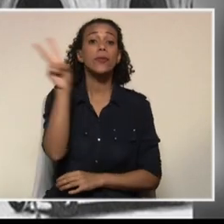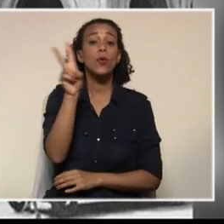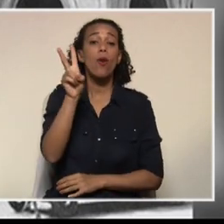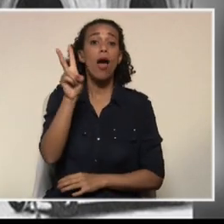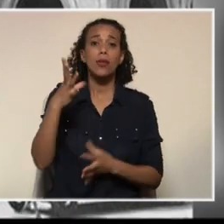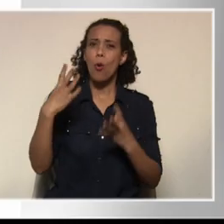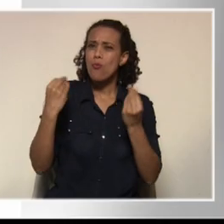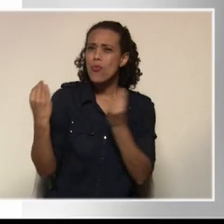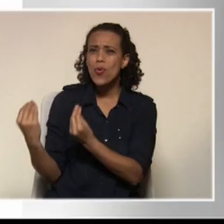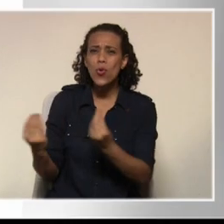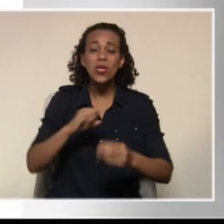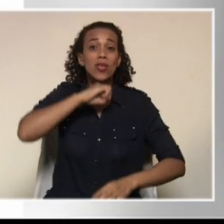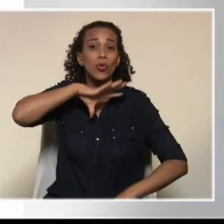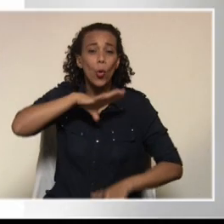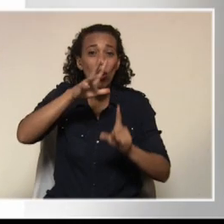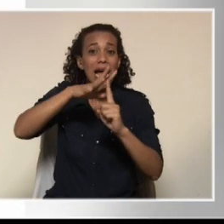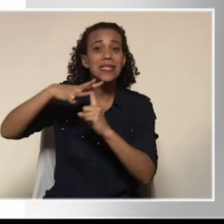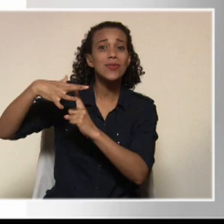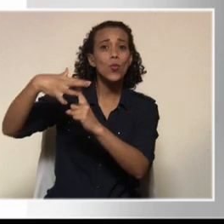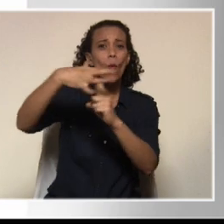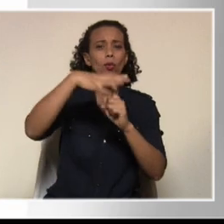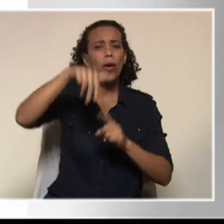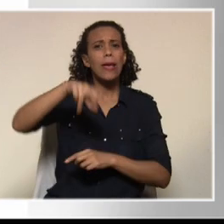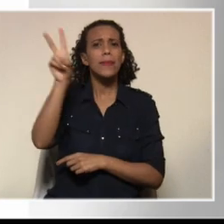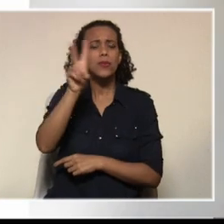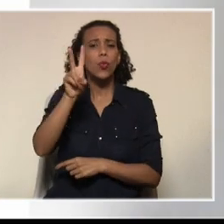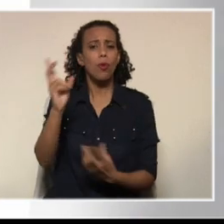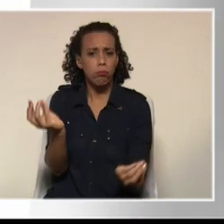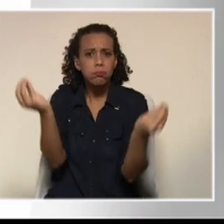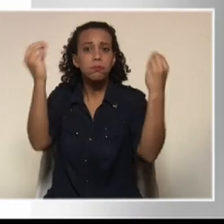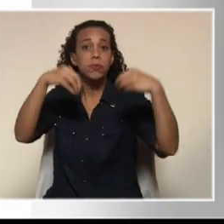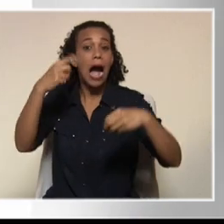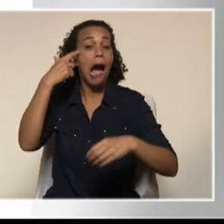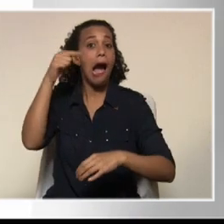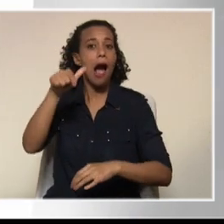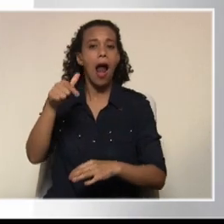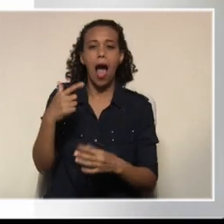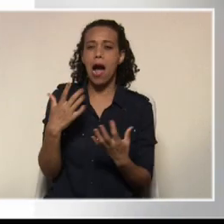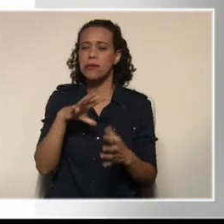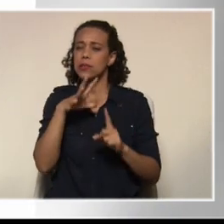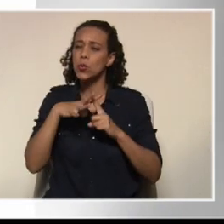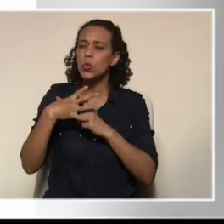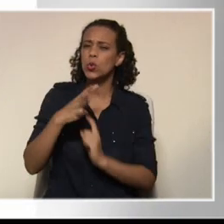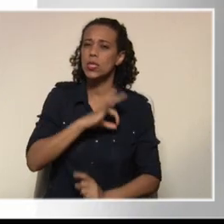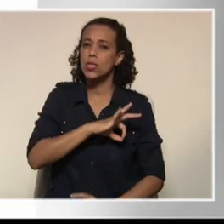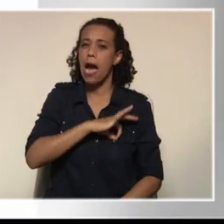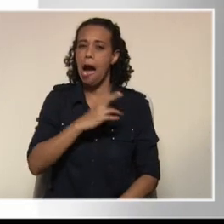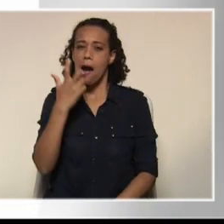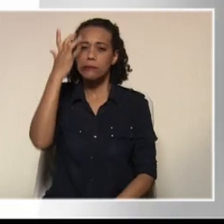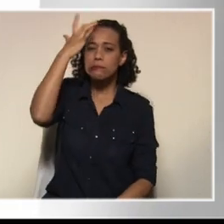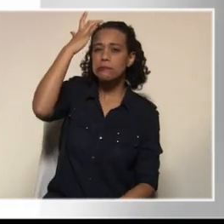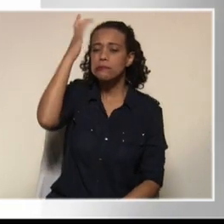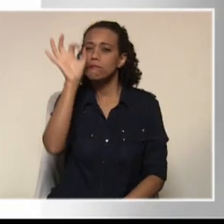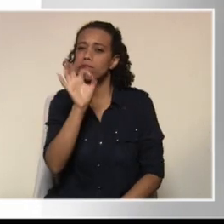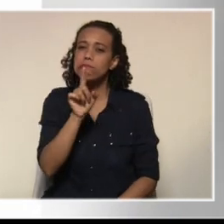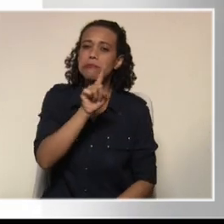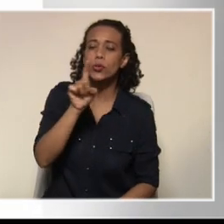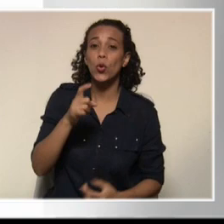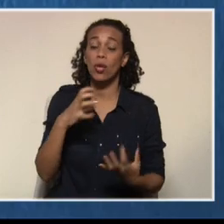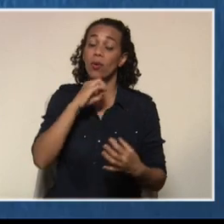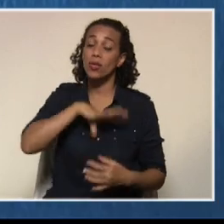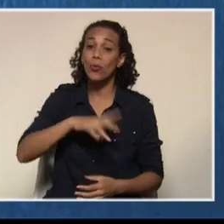y muchas de las historias que escribió tienen un contenido satírico de la situación social de su país a